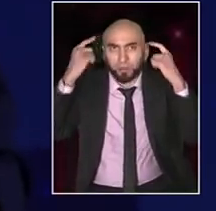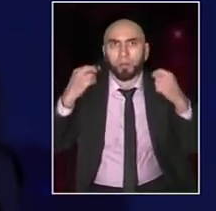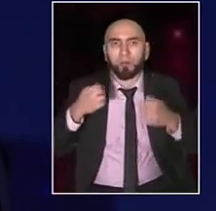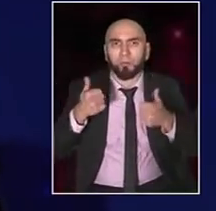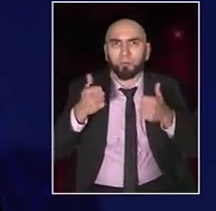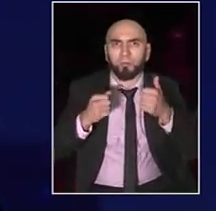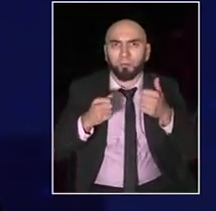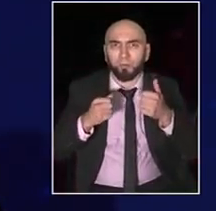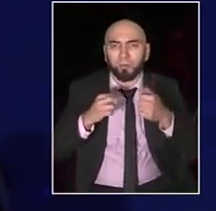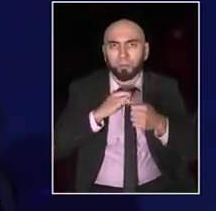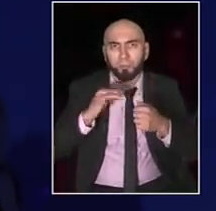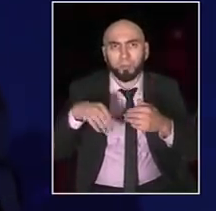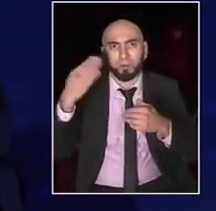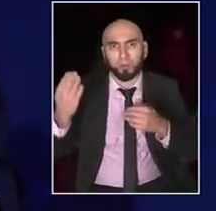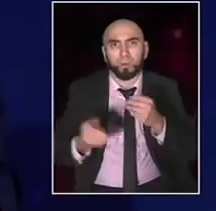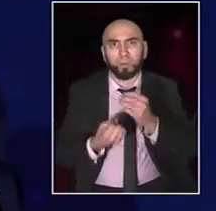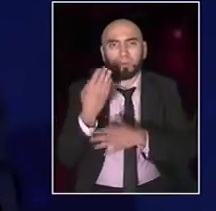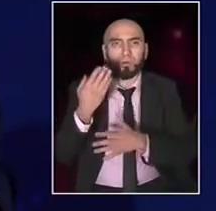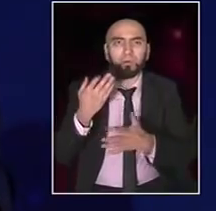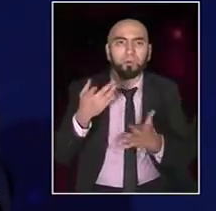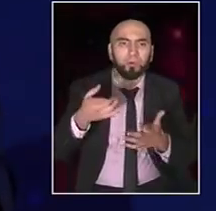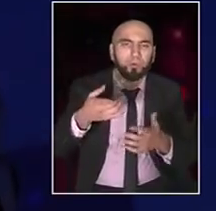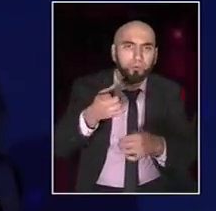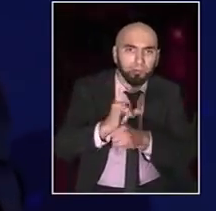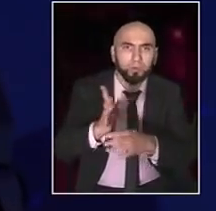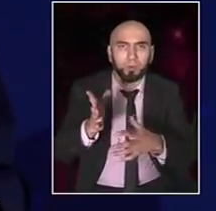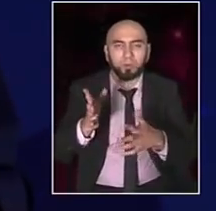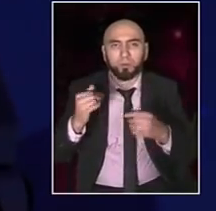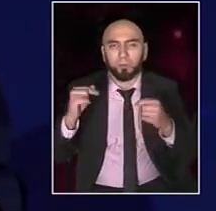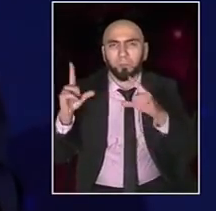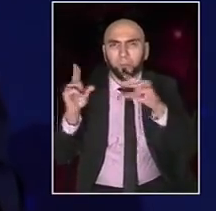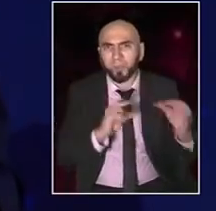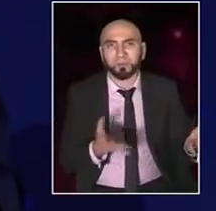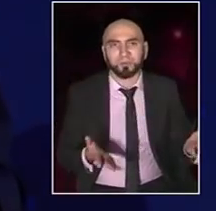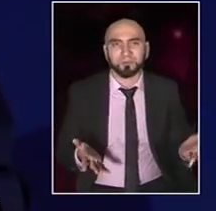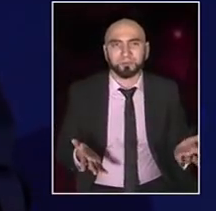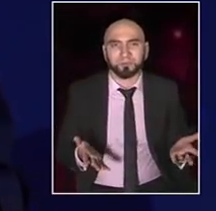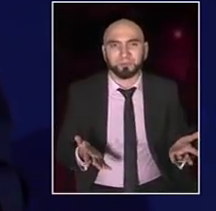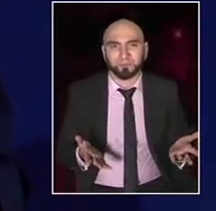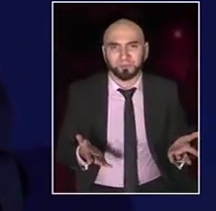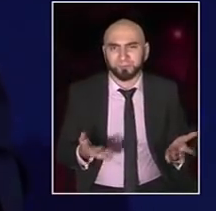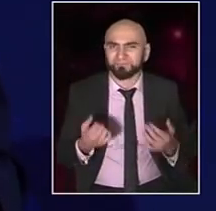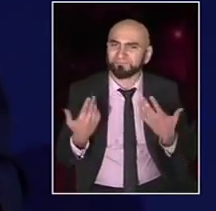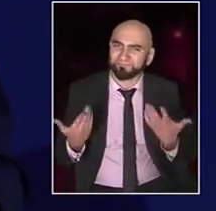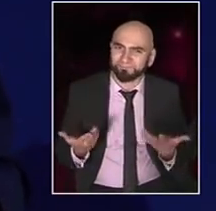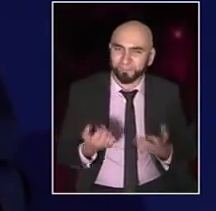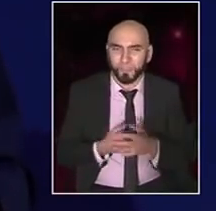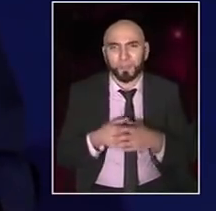humanos? ¿Vamos a ser seres humanos disminuidos? Vamos a ser seres